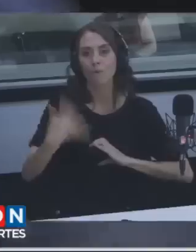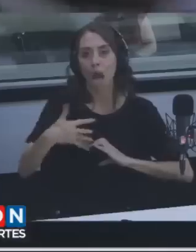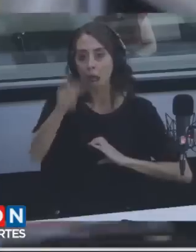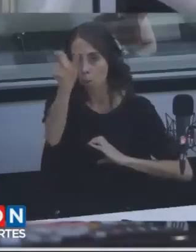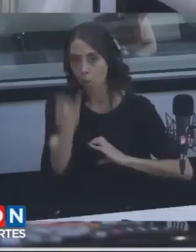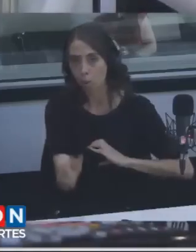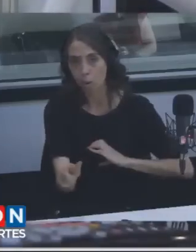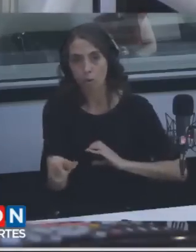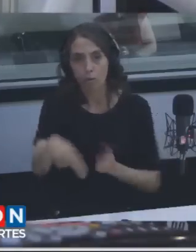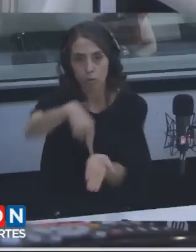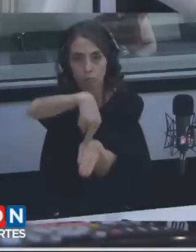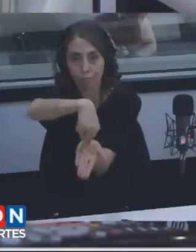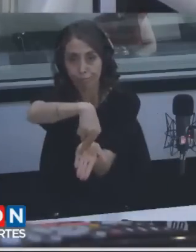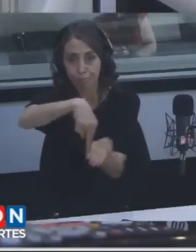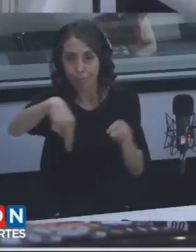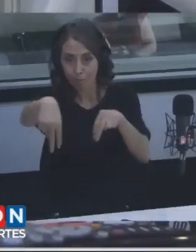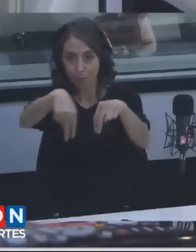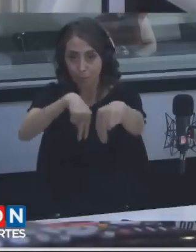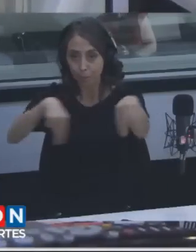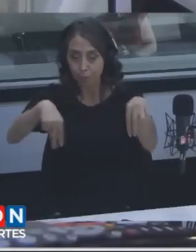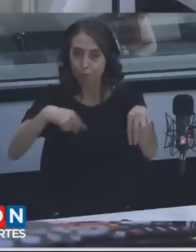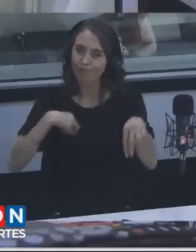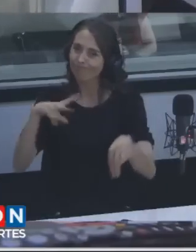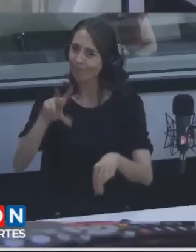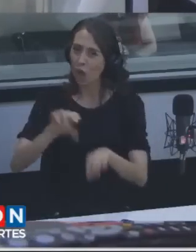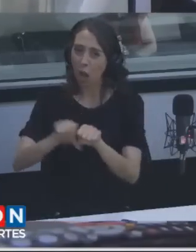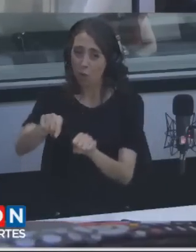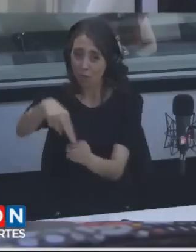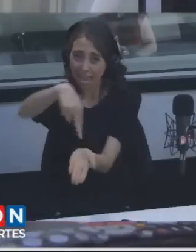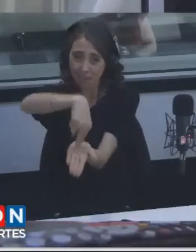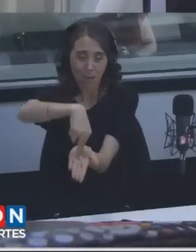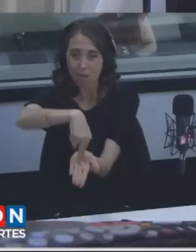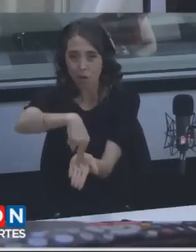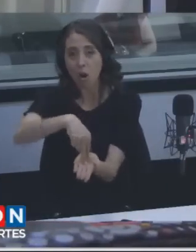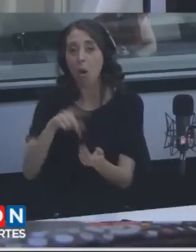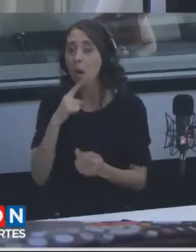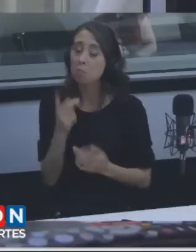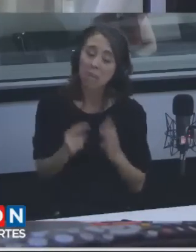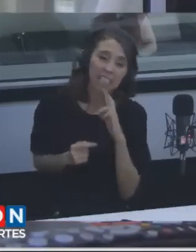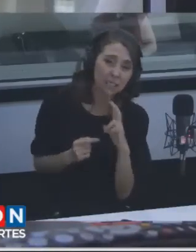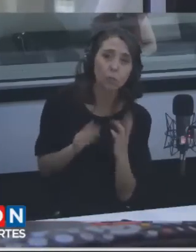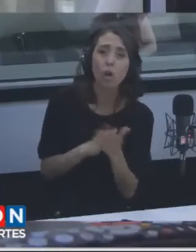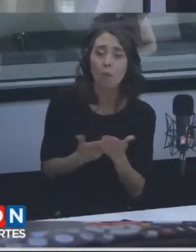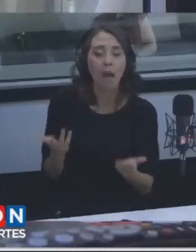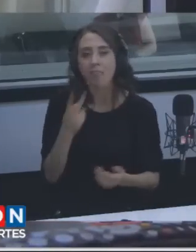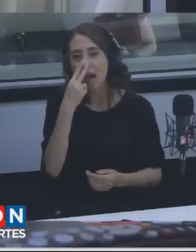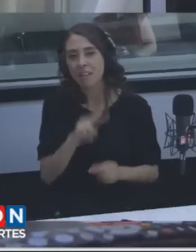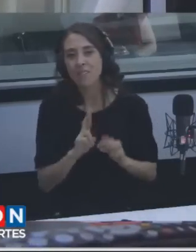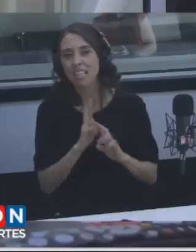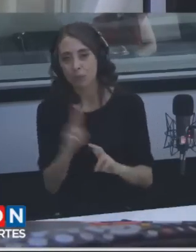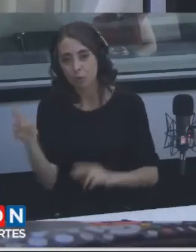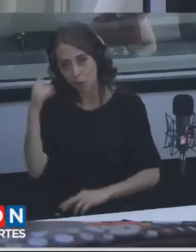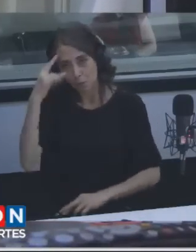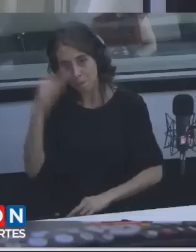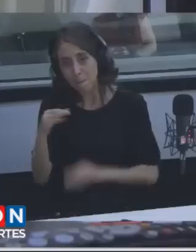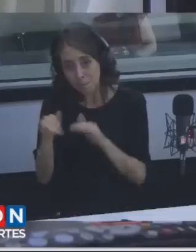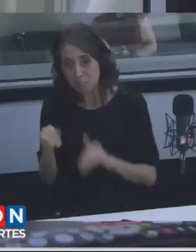valiosa. Posición en la cual yo todavía estoy en desacuerdo absolutamente. Ya. A pesar del resultado. Es que va más allá de eso. Mantiene tus